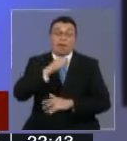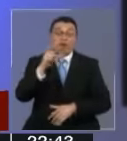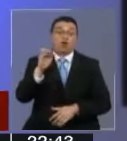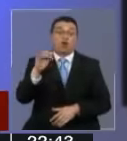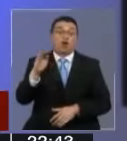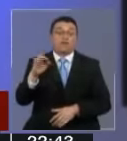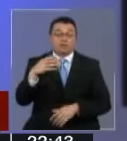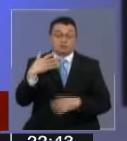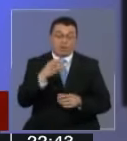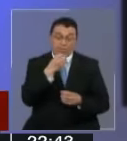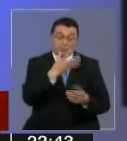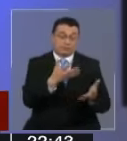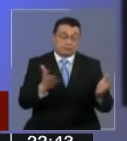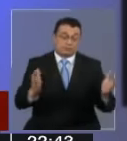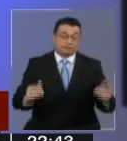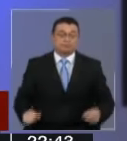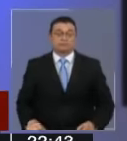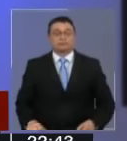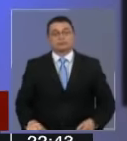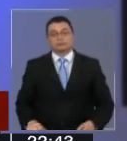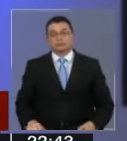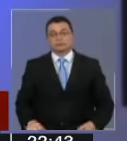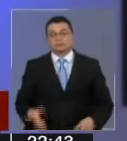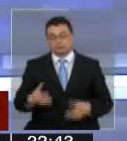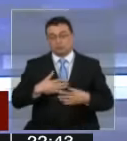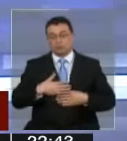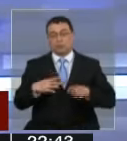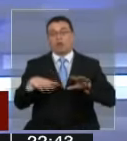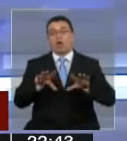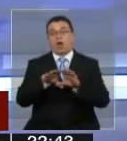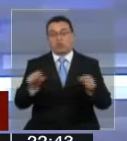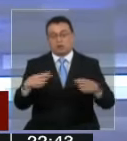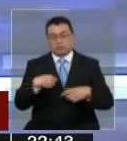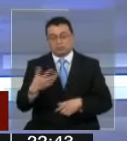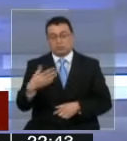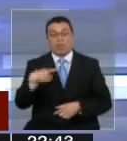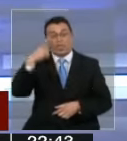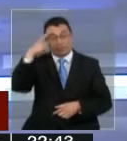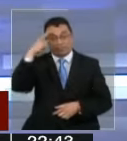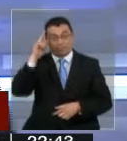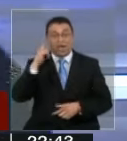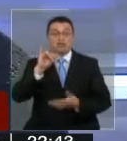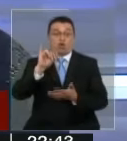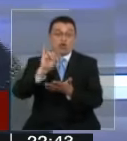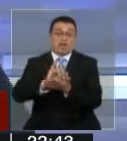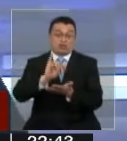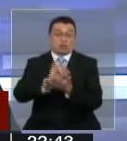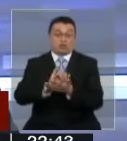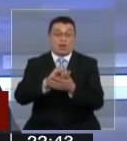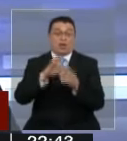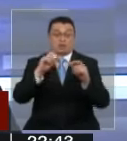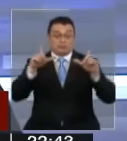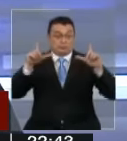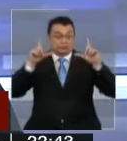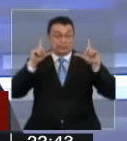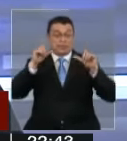me pronuncié al principio. No, yo estoy de acuerdo, creo que aquí hay un daño institucional y